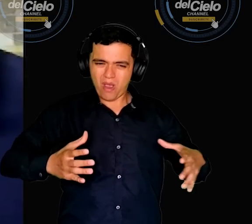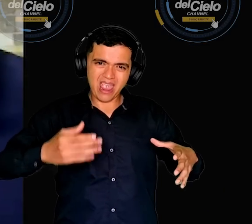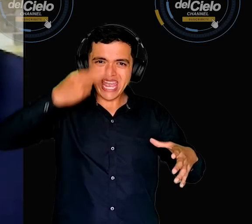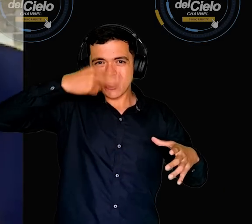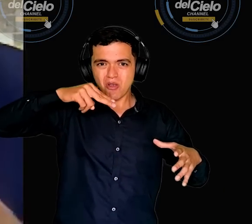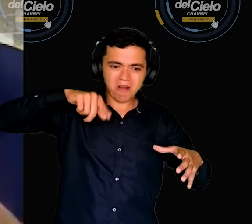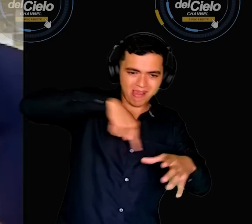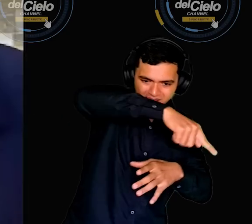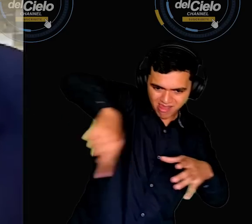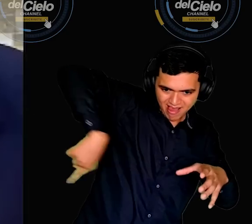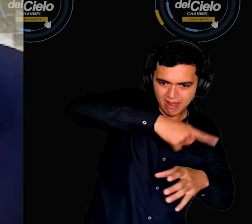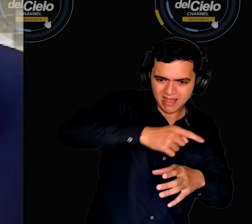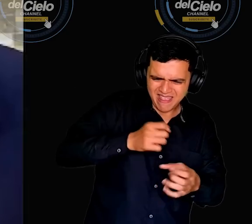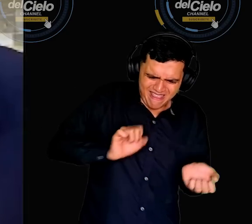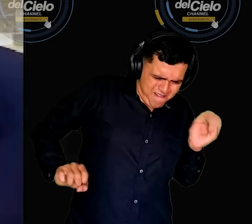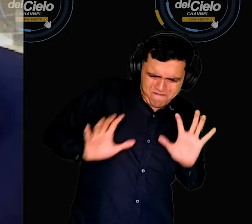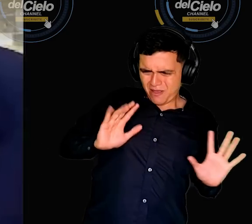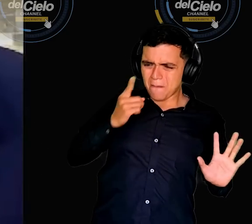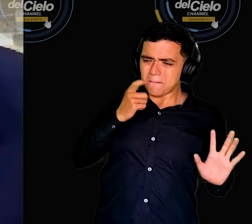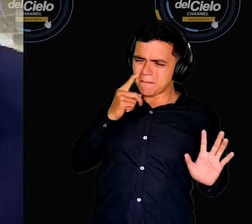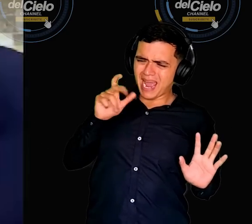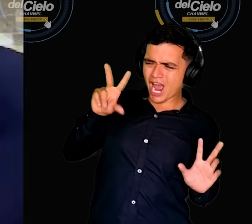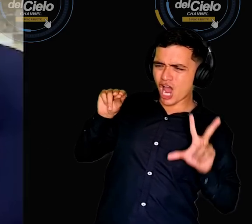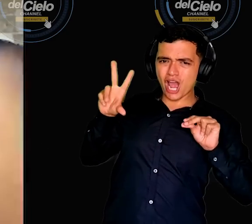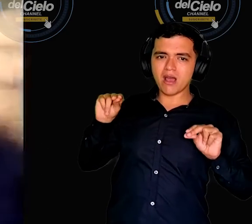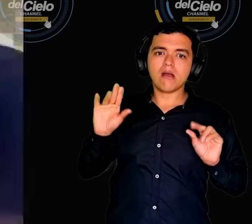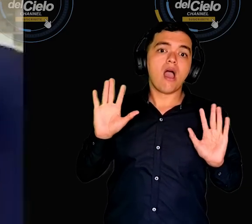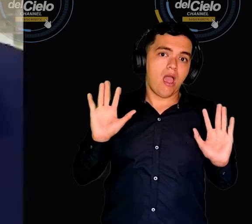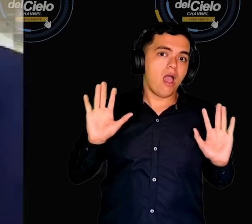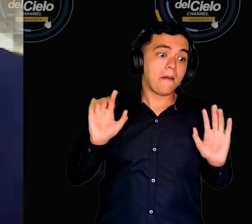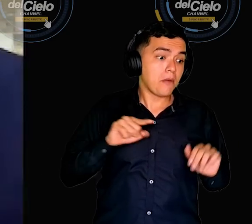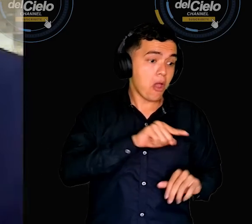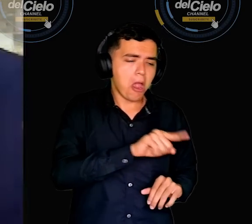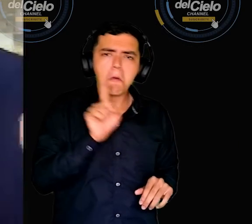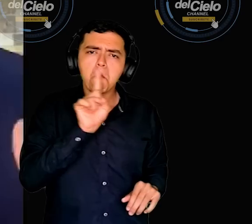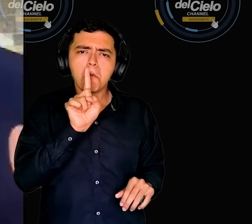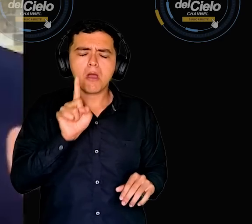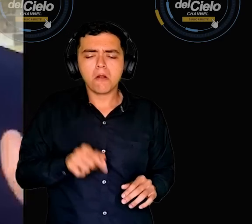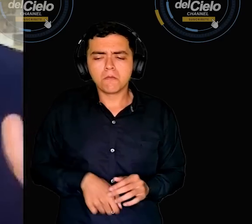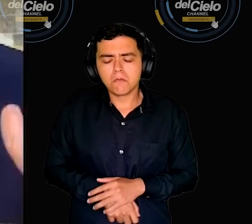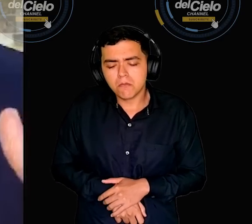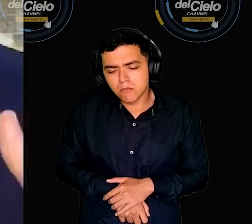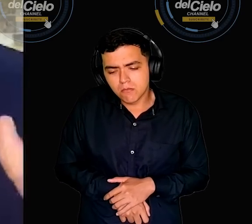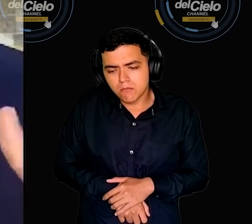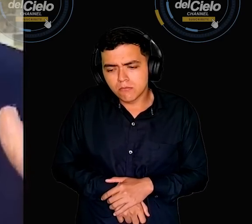un altar y clavarme un cuchillo, yo creo que todavía me estaría persiguiendo.